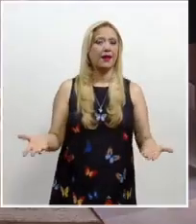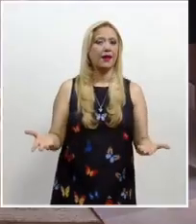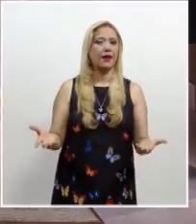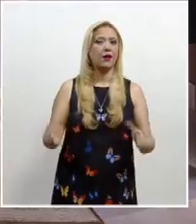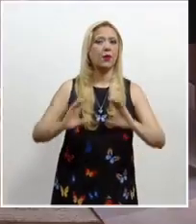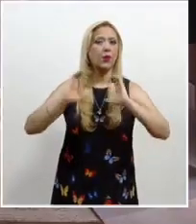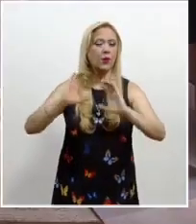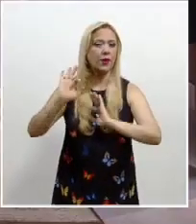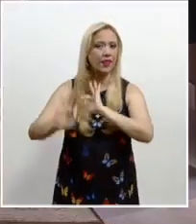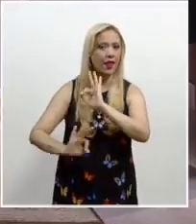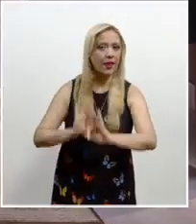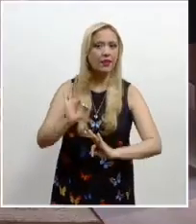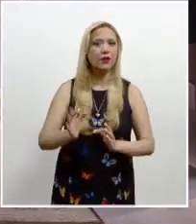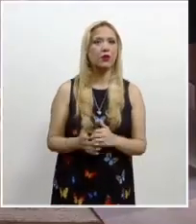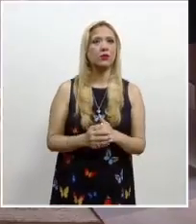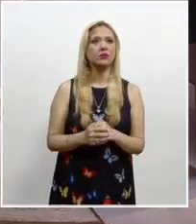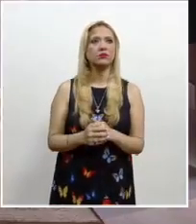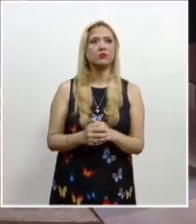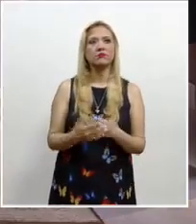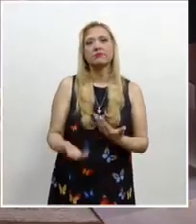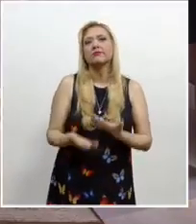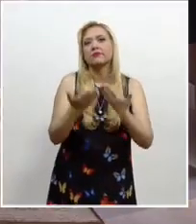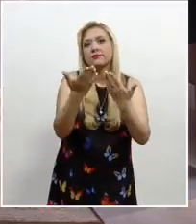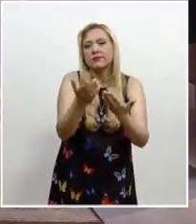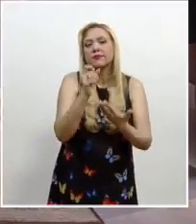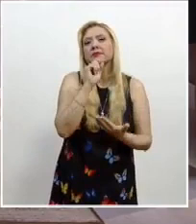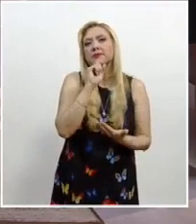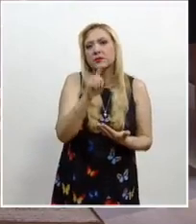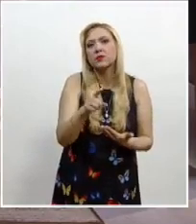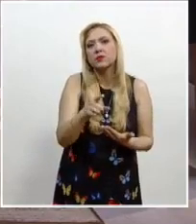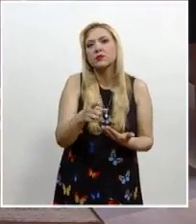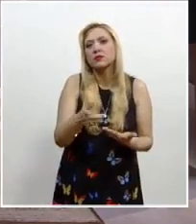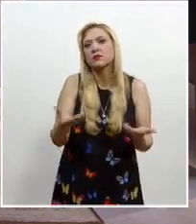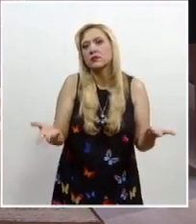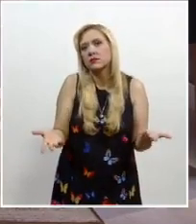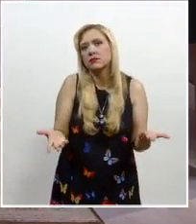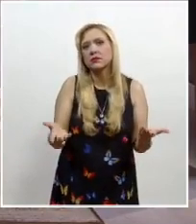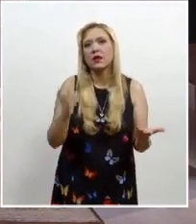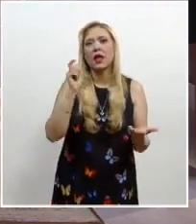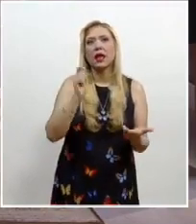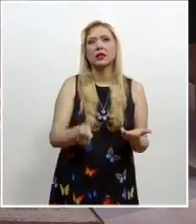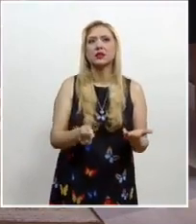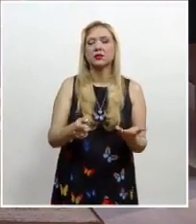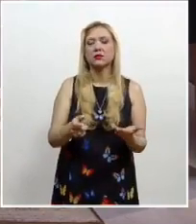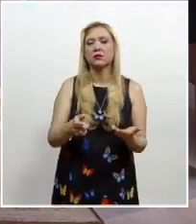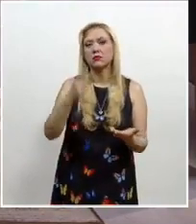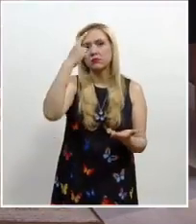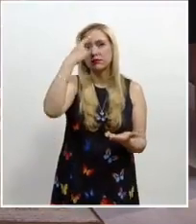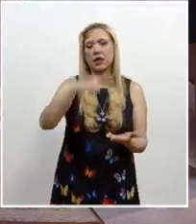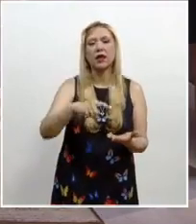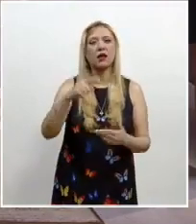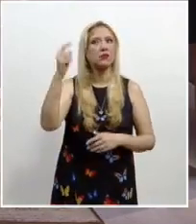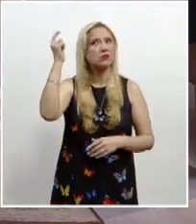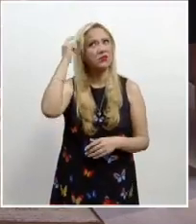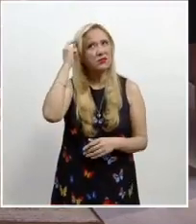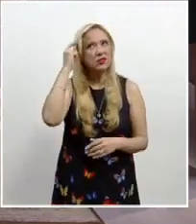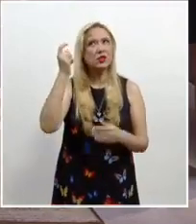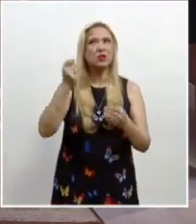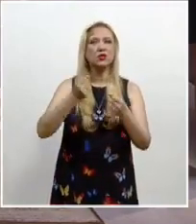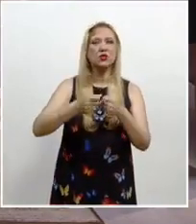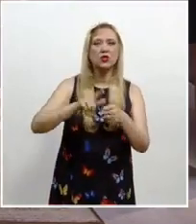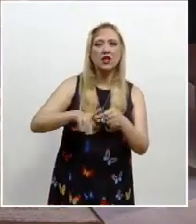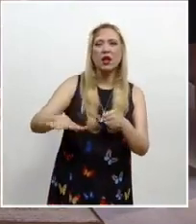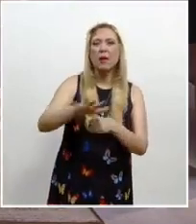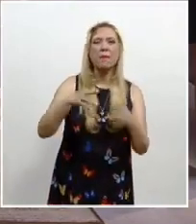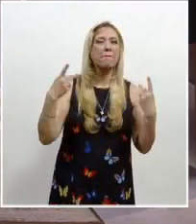cuidados a brindar también bienestar y acceder al desarrollo cognitivo, social, de todas